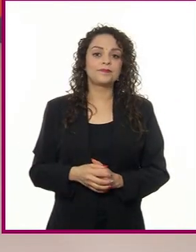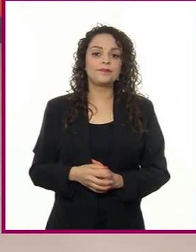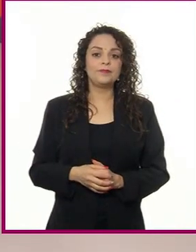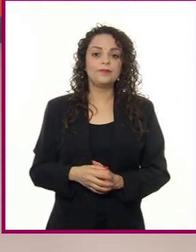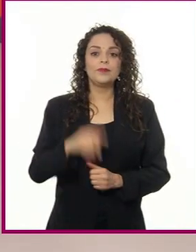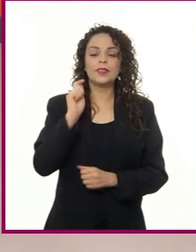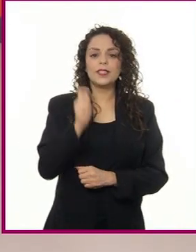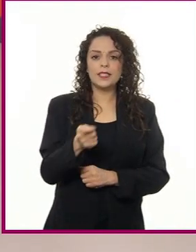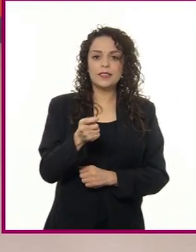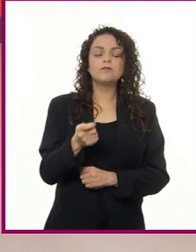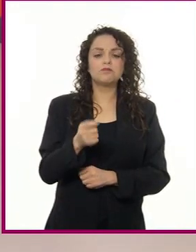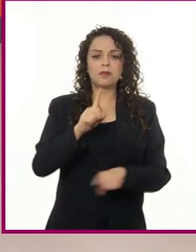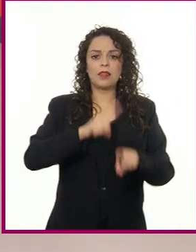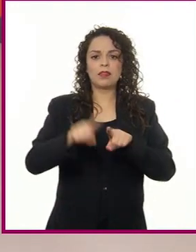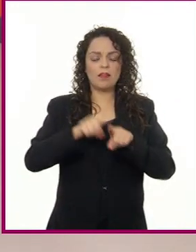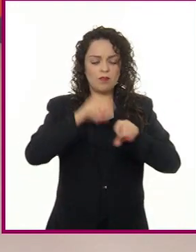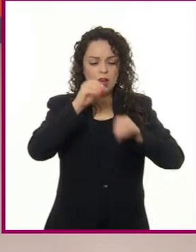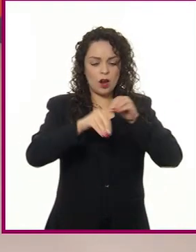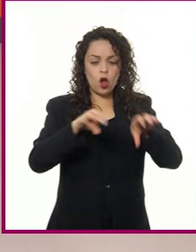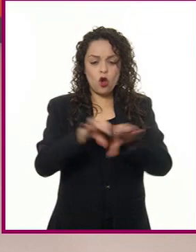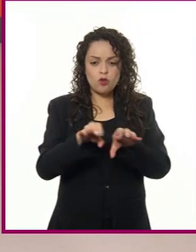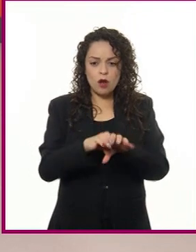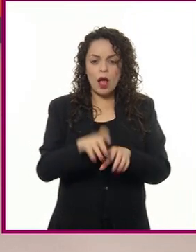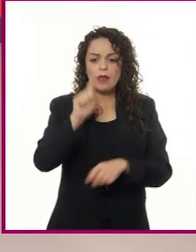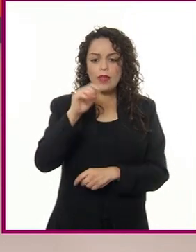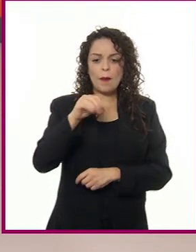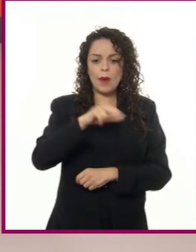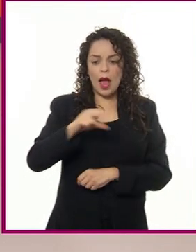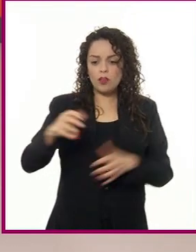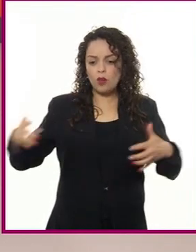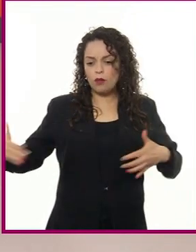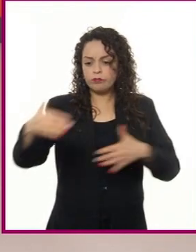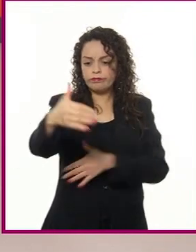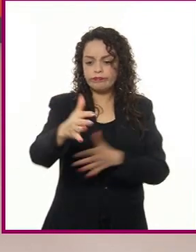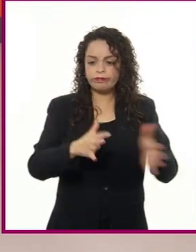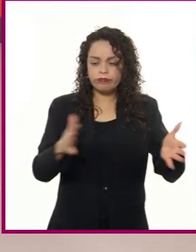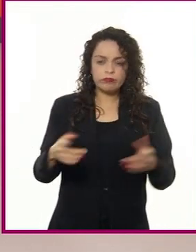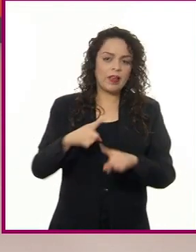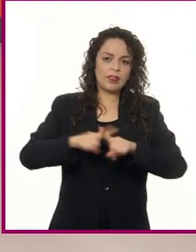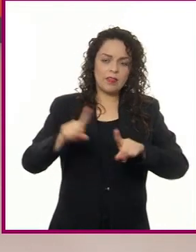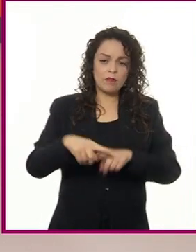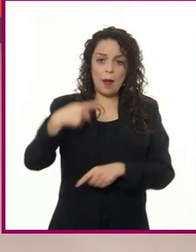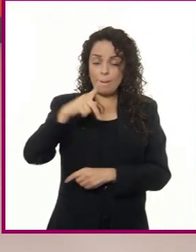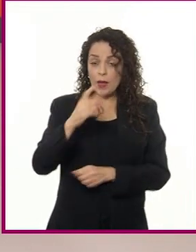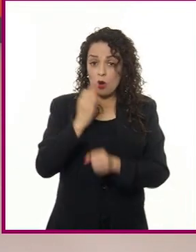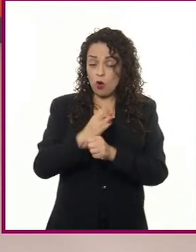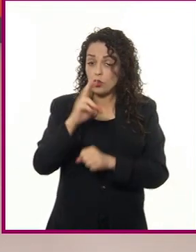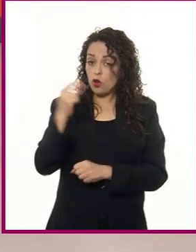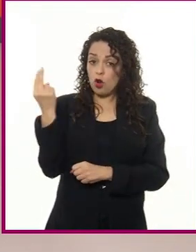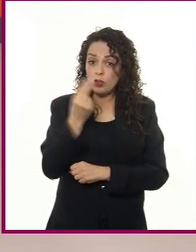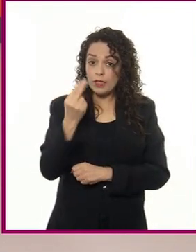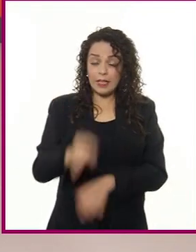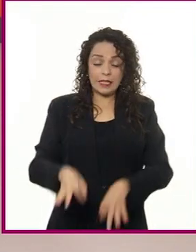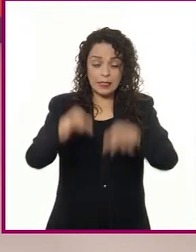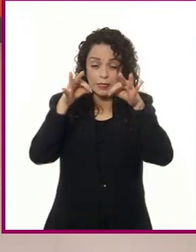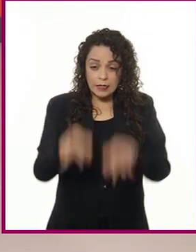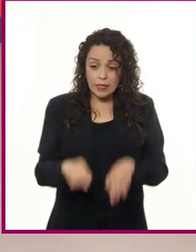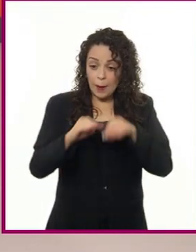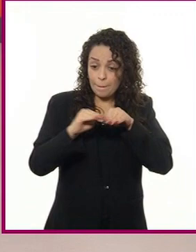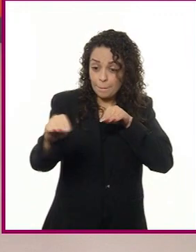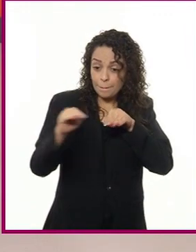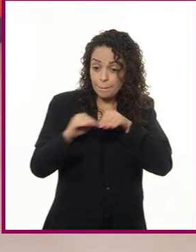el volumen y las proporciones que van a tener, aunque todavía no necesitamos señalar medidas exactas